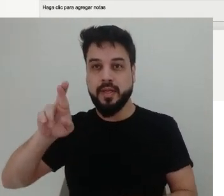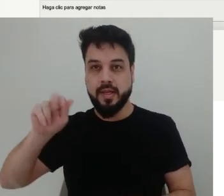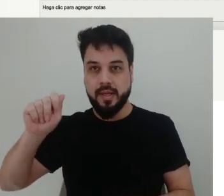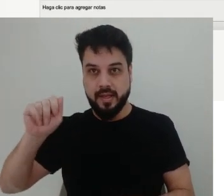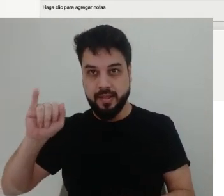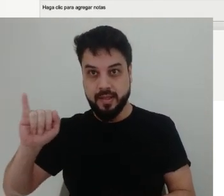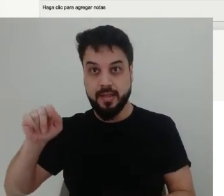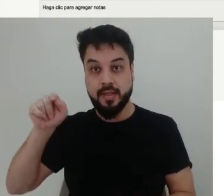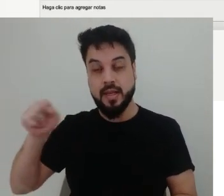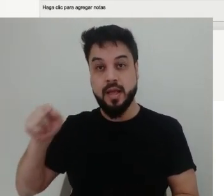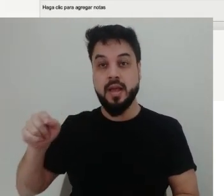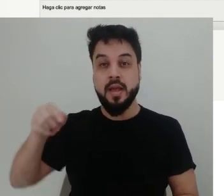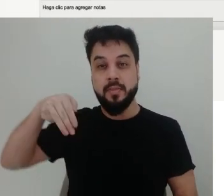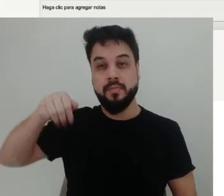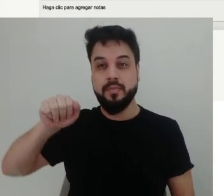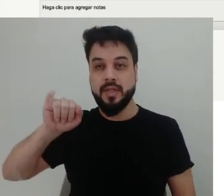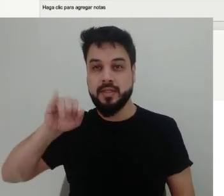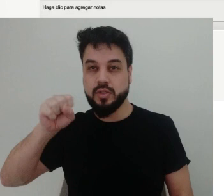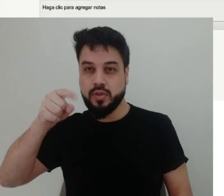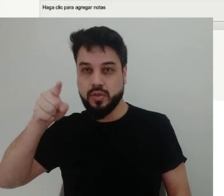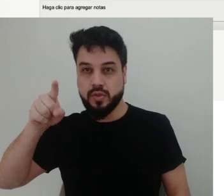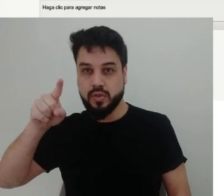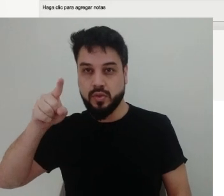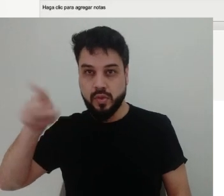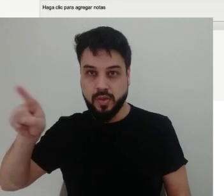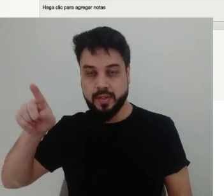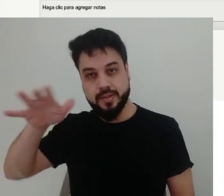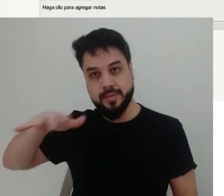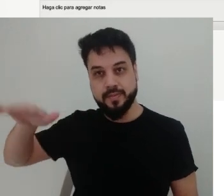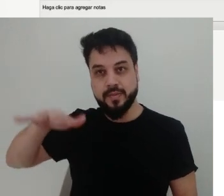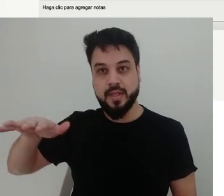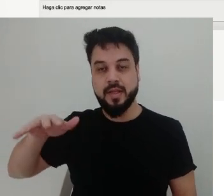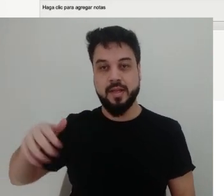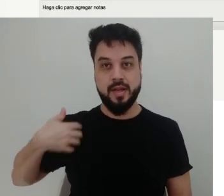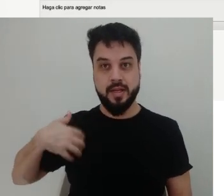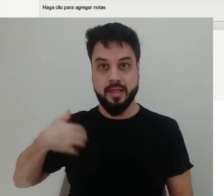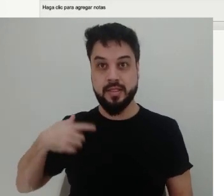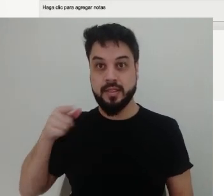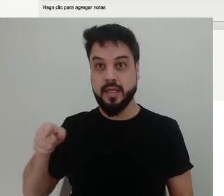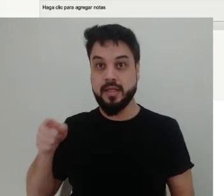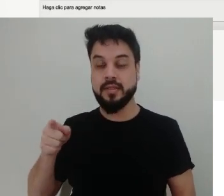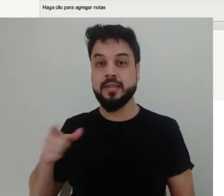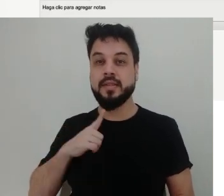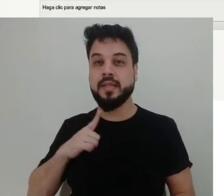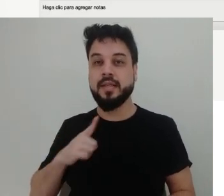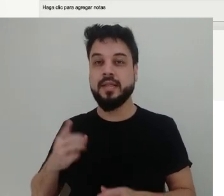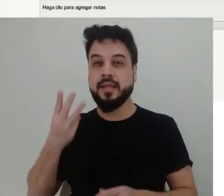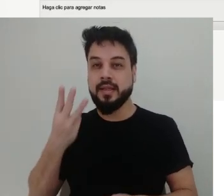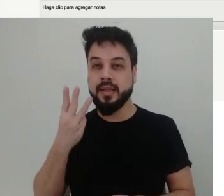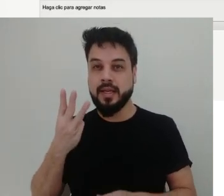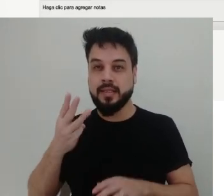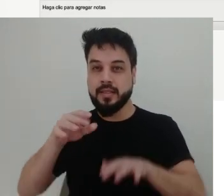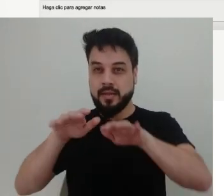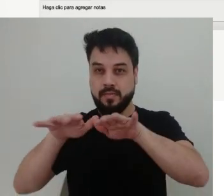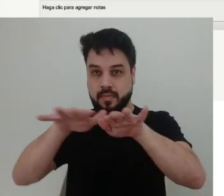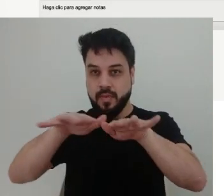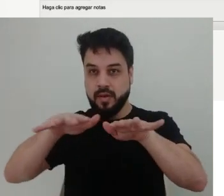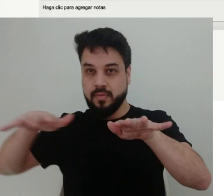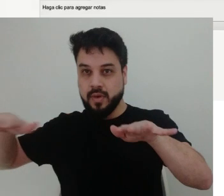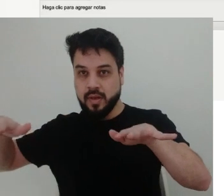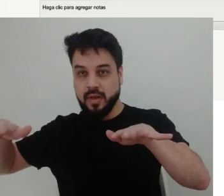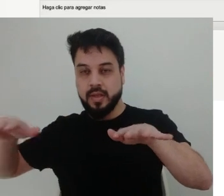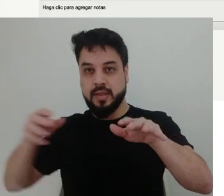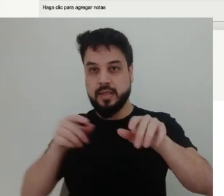su entorno, en busca de voces, relatos y opiniones que no siempre son escuchados cuando se estudian los conflictos socioambientales y